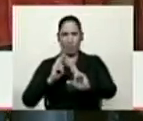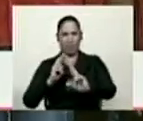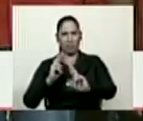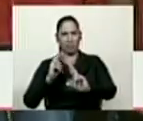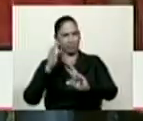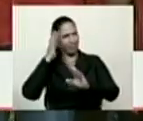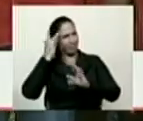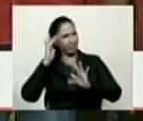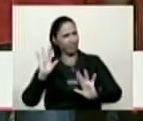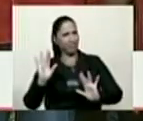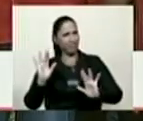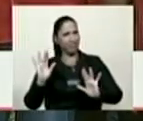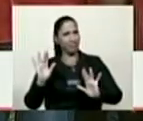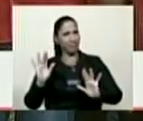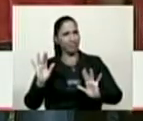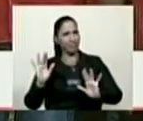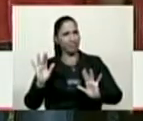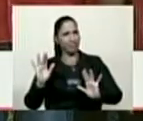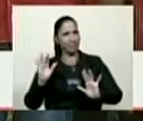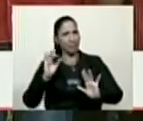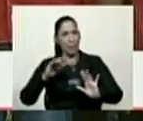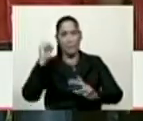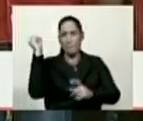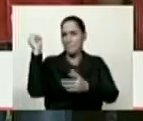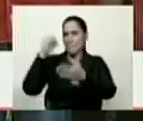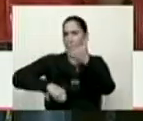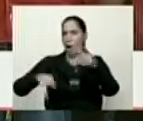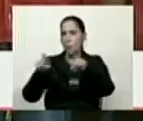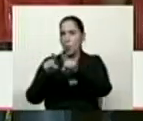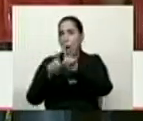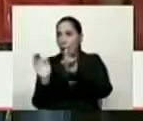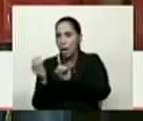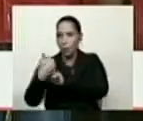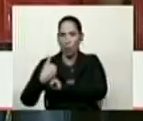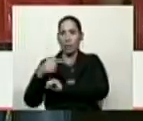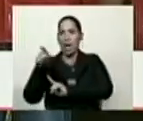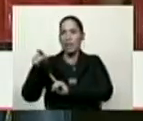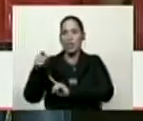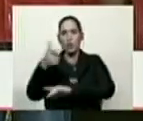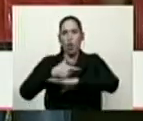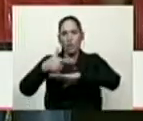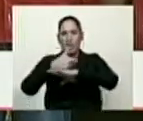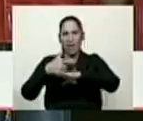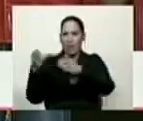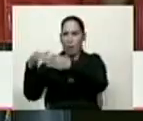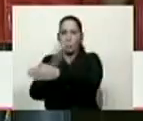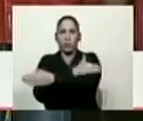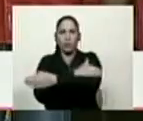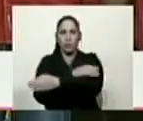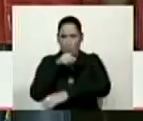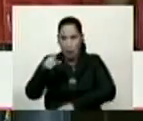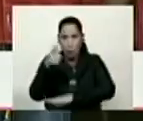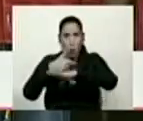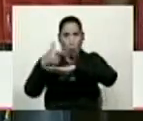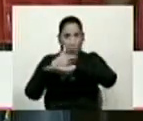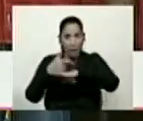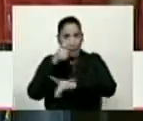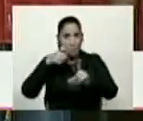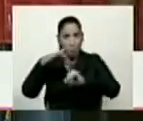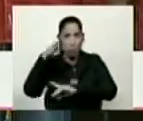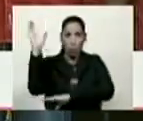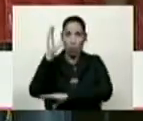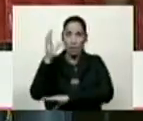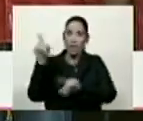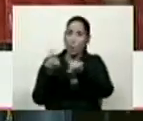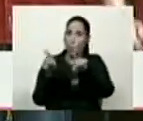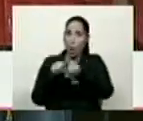a responderle, son un solo cocotazo y se esconden. Porque allá gobierna la oligarquía, si allá gobernara el pueblo como gobierna aquí con Nicolás